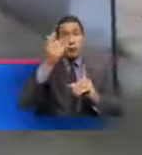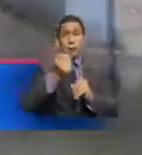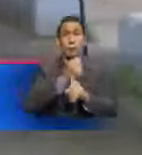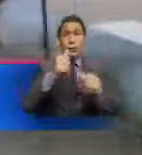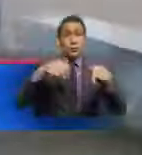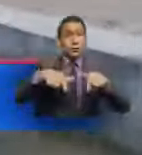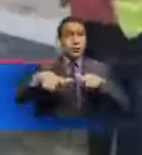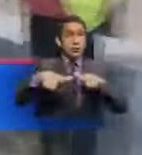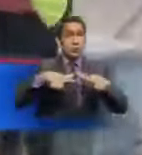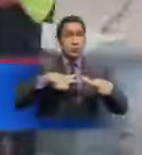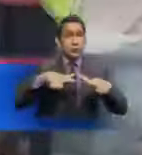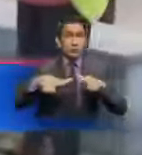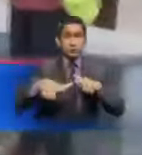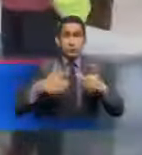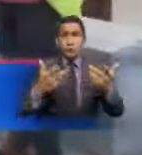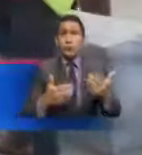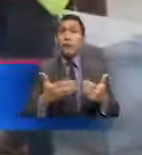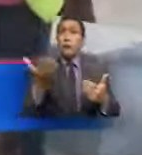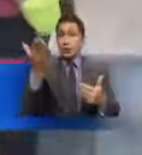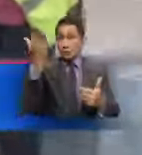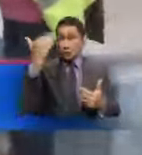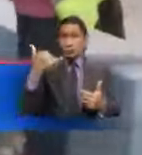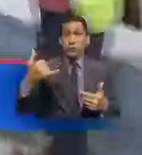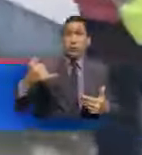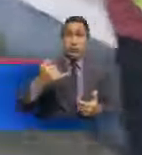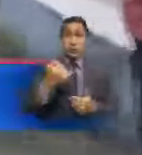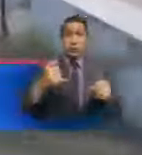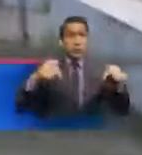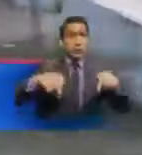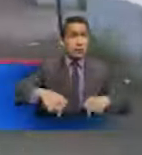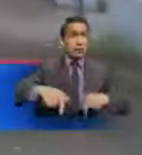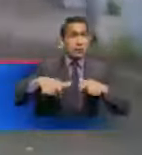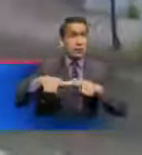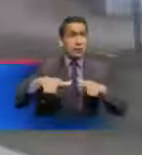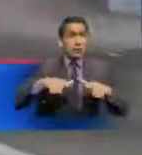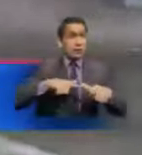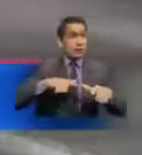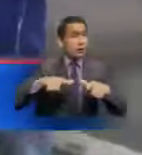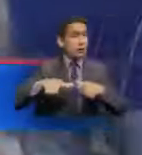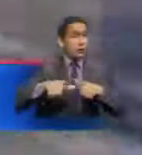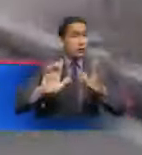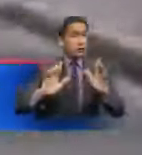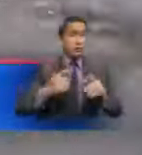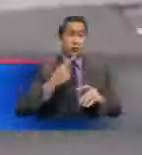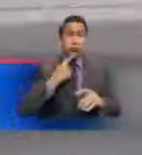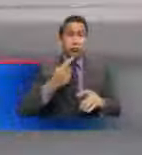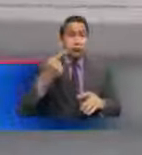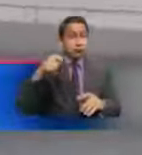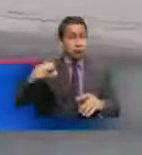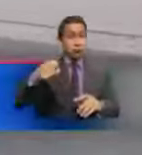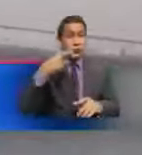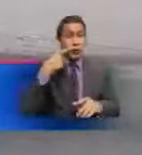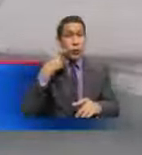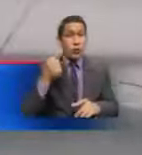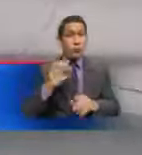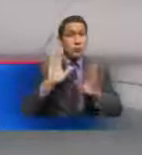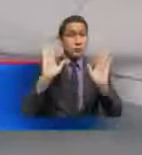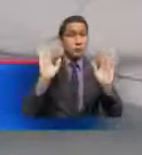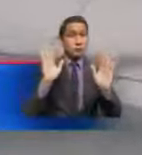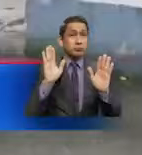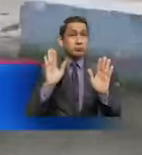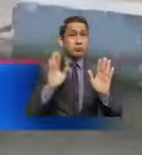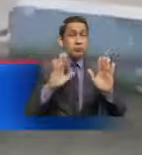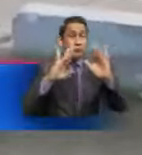transeúntes, ¿cómo? Violaciones también, Bueno, violaciones también, dice el caballero que vive acá. Y es por eso que se puso esta